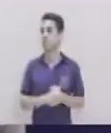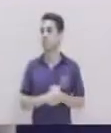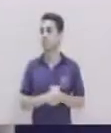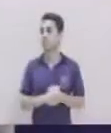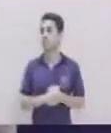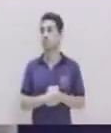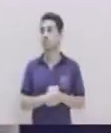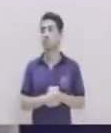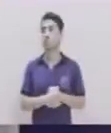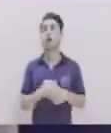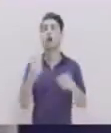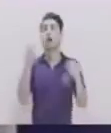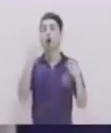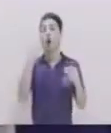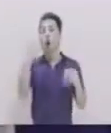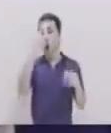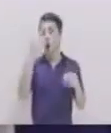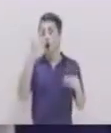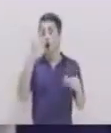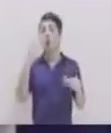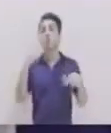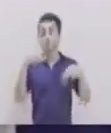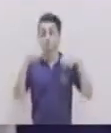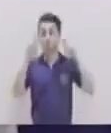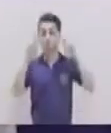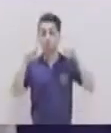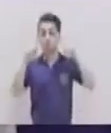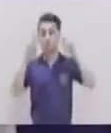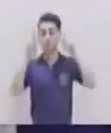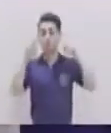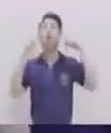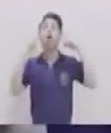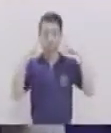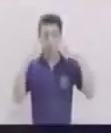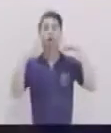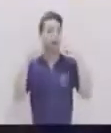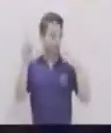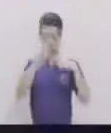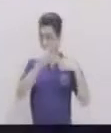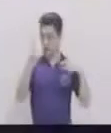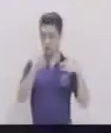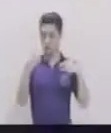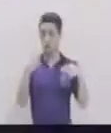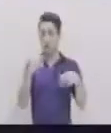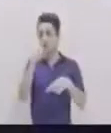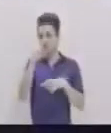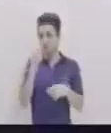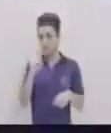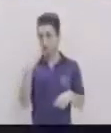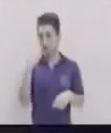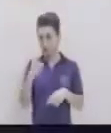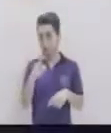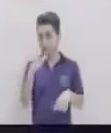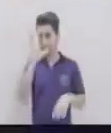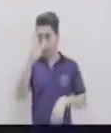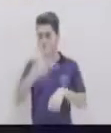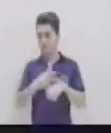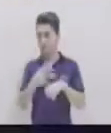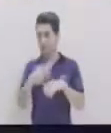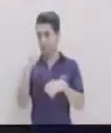Mover los ojos de arriba hacia abajo sin mover la cabeza. Y lo vamos a hacer 5 veces.